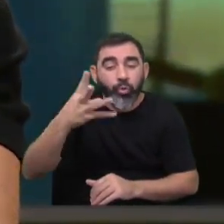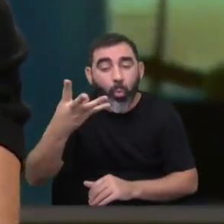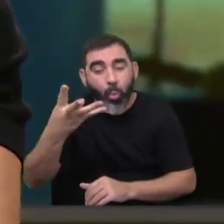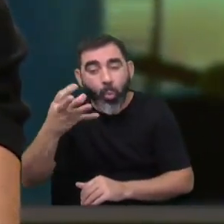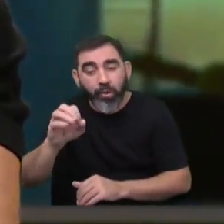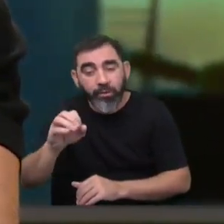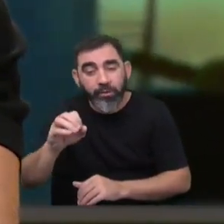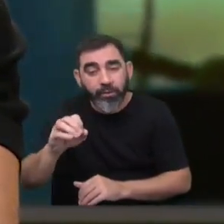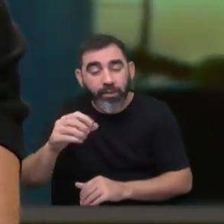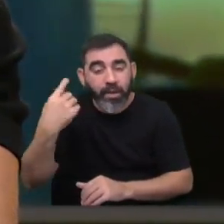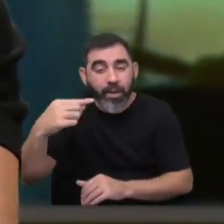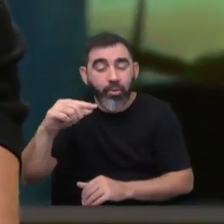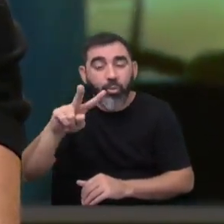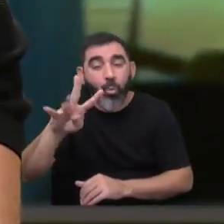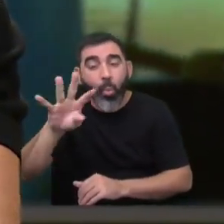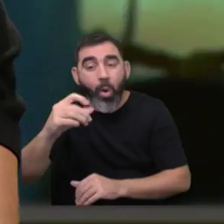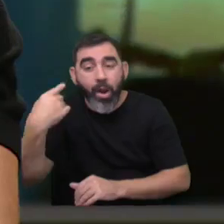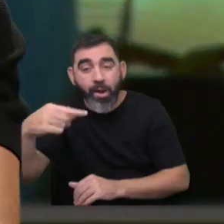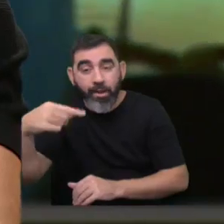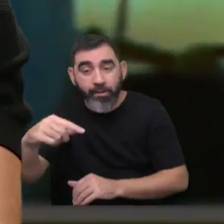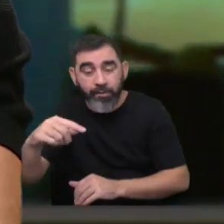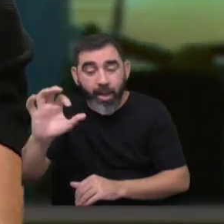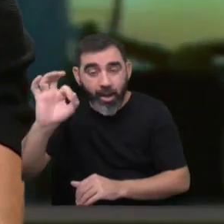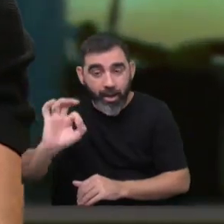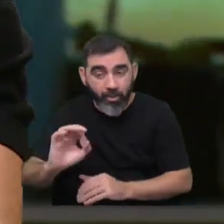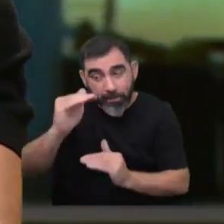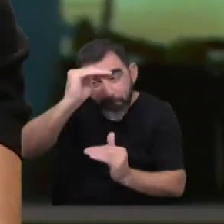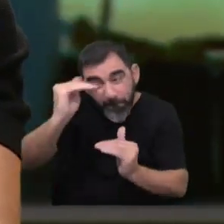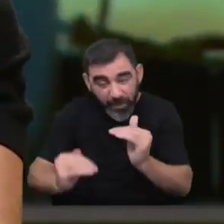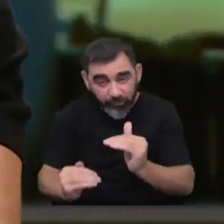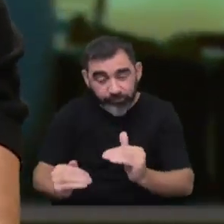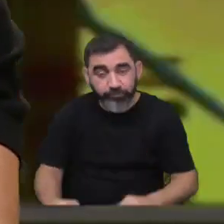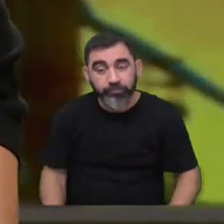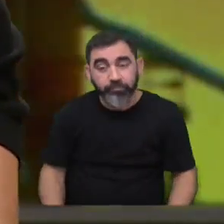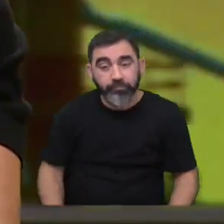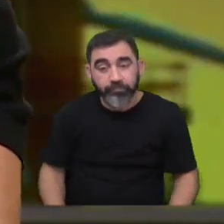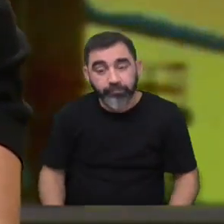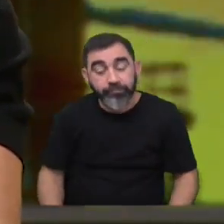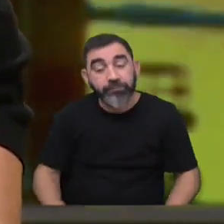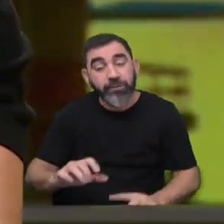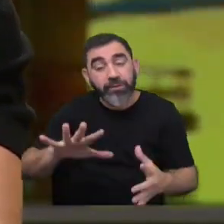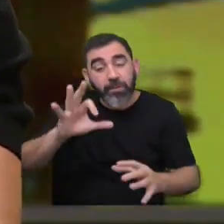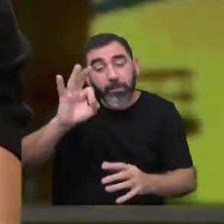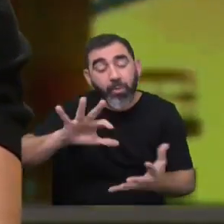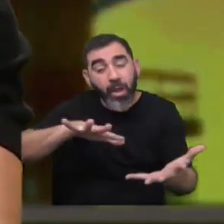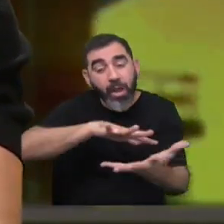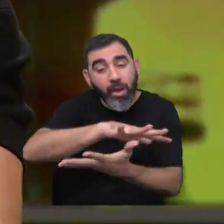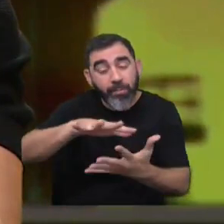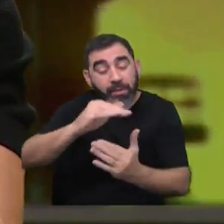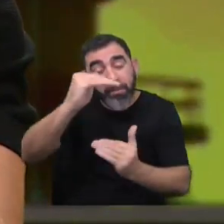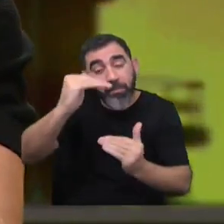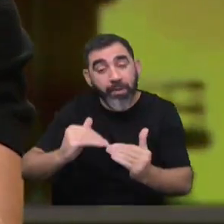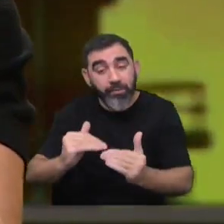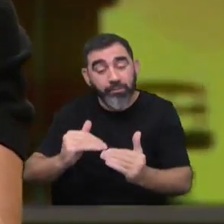menos 240 grados Celsius más o menos, y por debajo de eso, e incluso para hacerlo a temperatura ambiente, tenemos que bajar por debajo de la temperatura